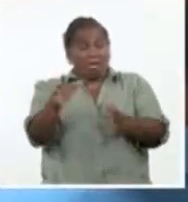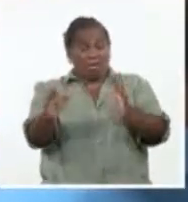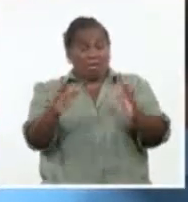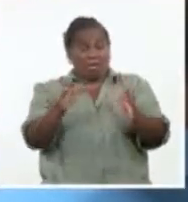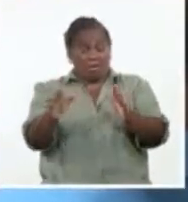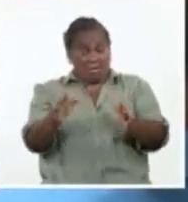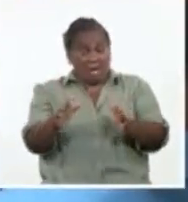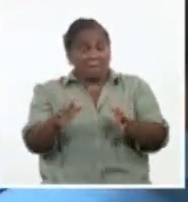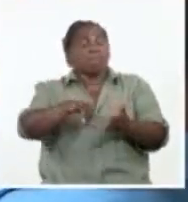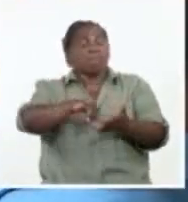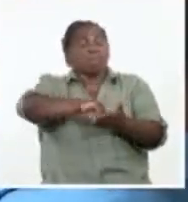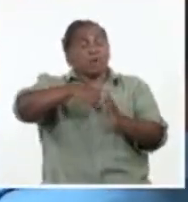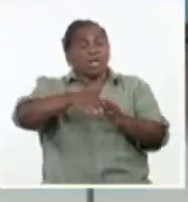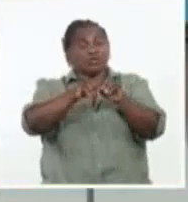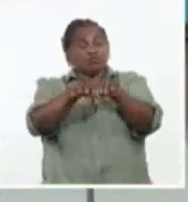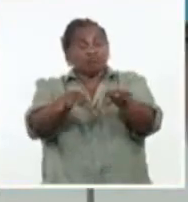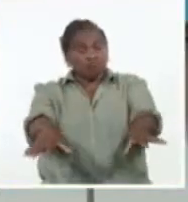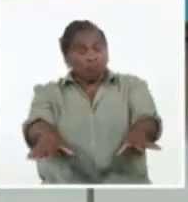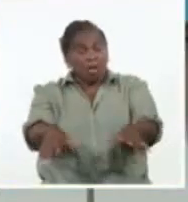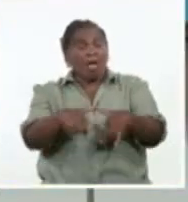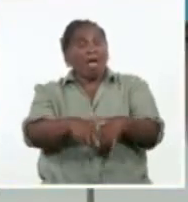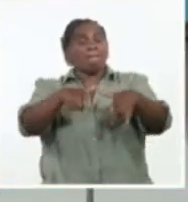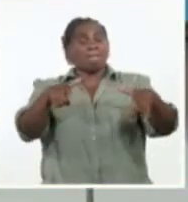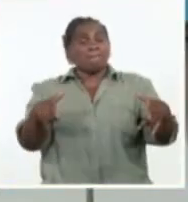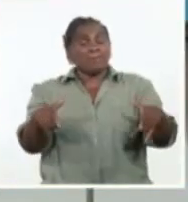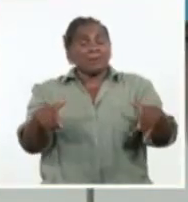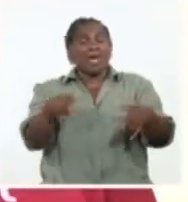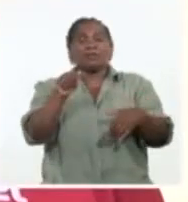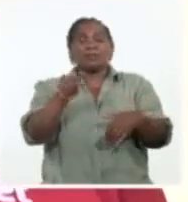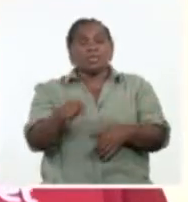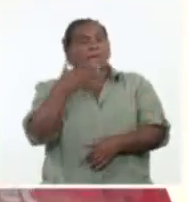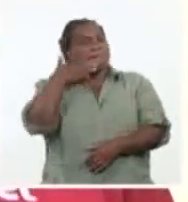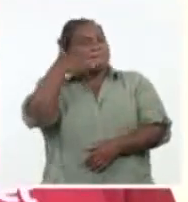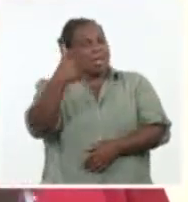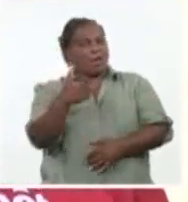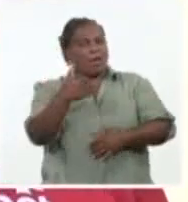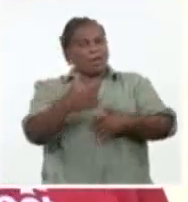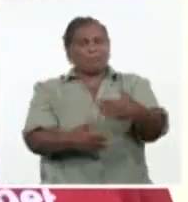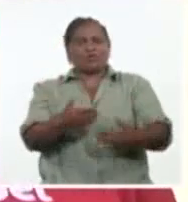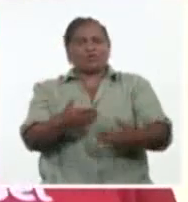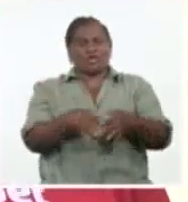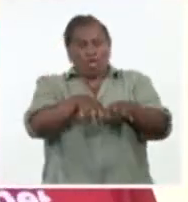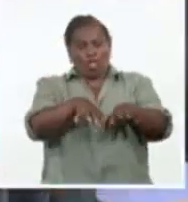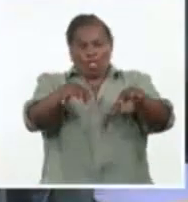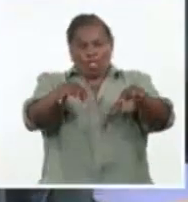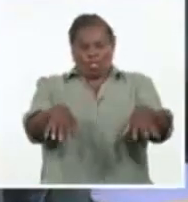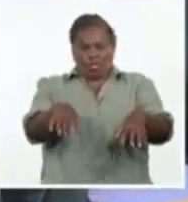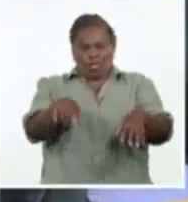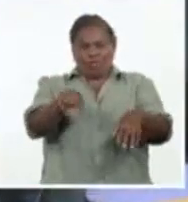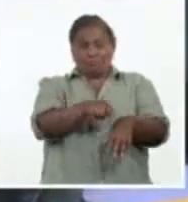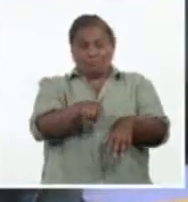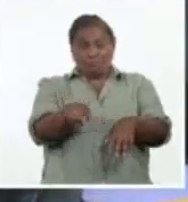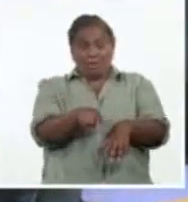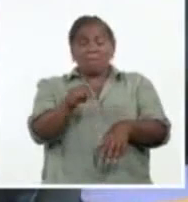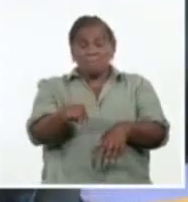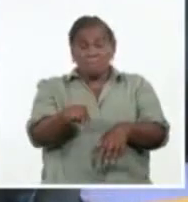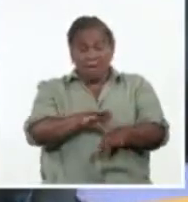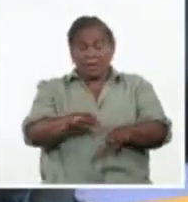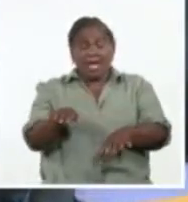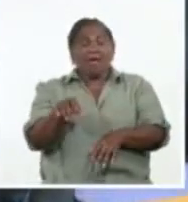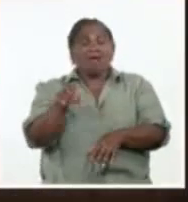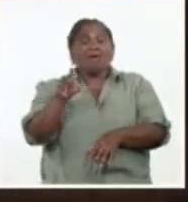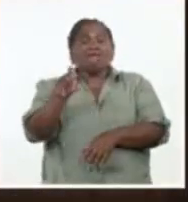de expansión para ampliar las capacidades y optimizar aquí los procesos en dos secciones de esta infraestructura fabril para acometer a finales